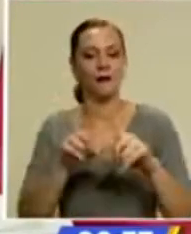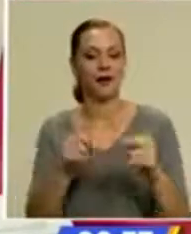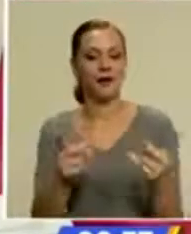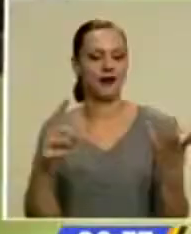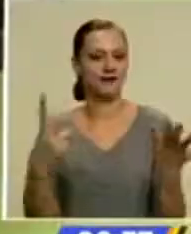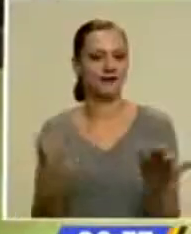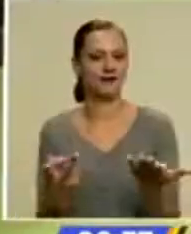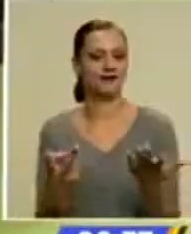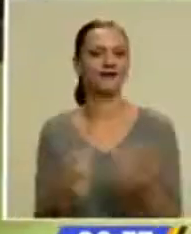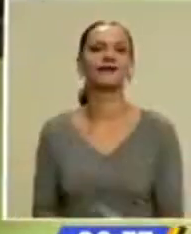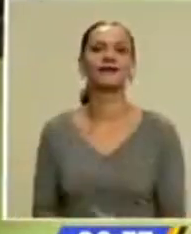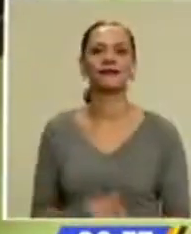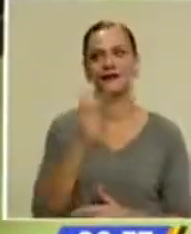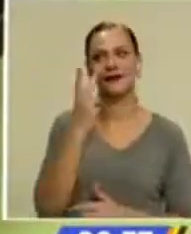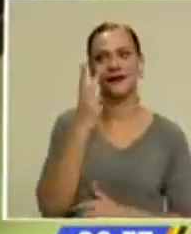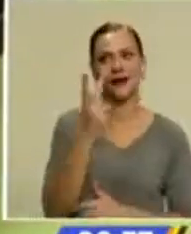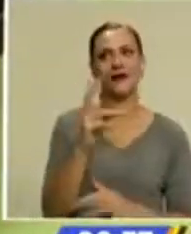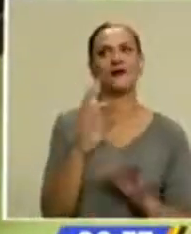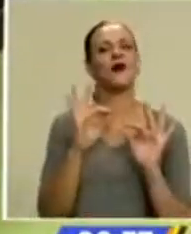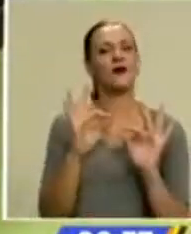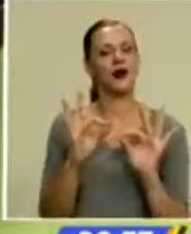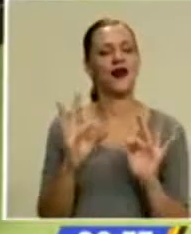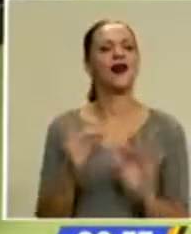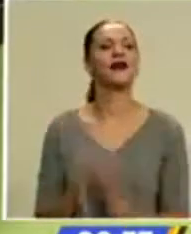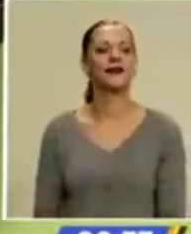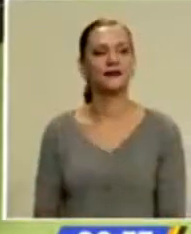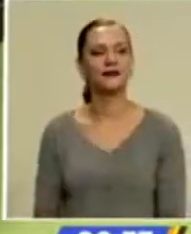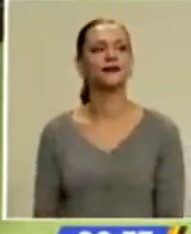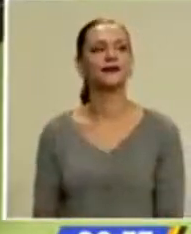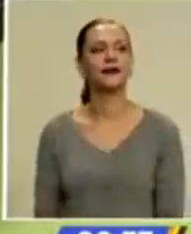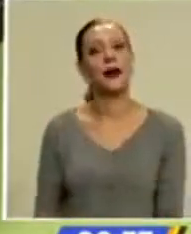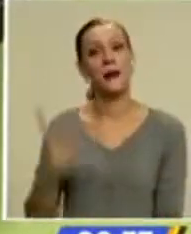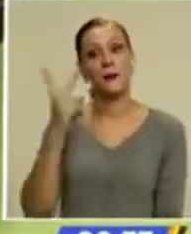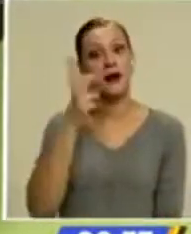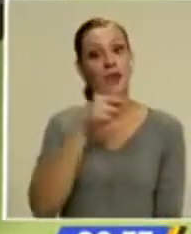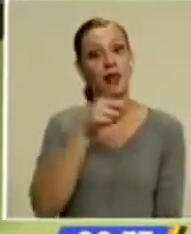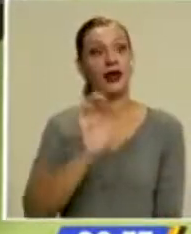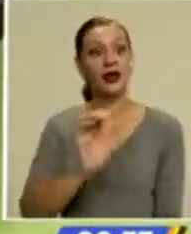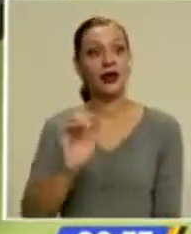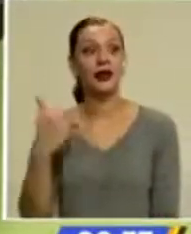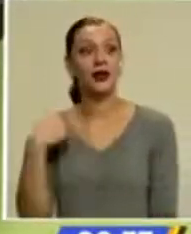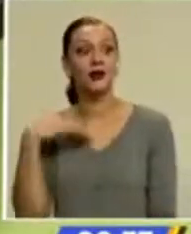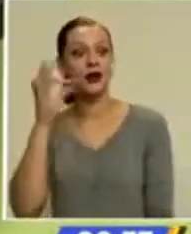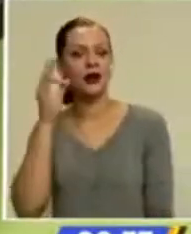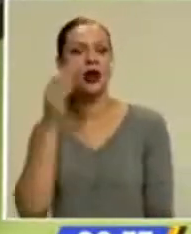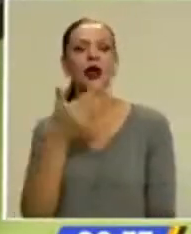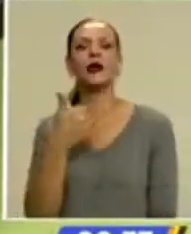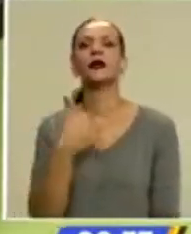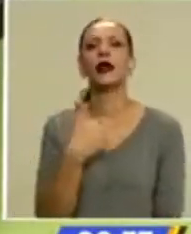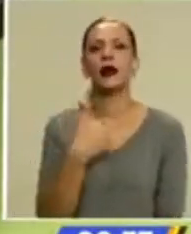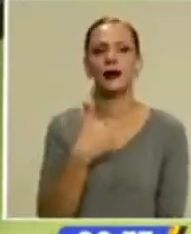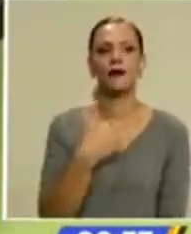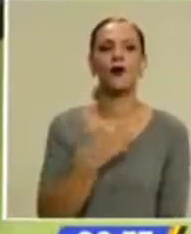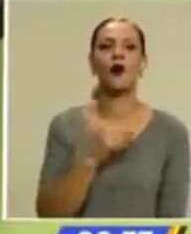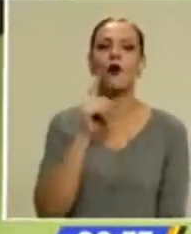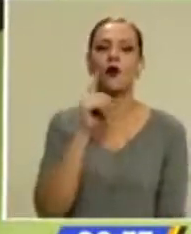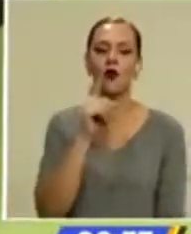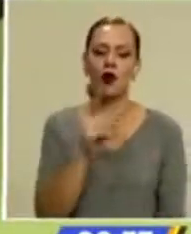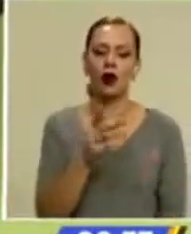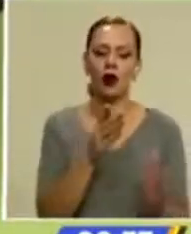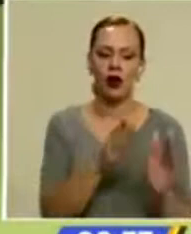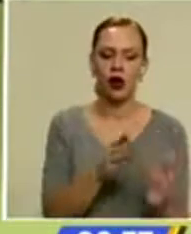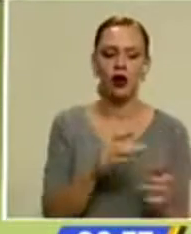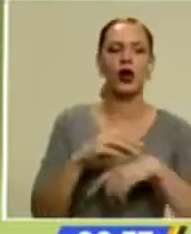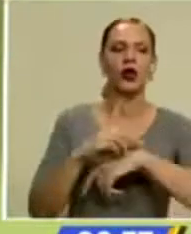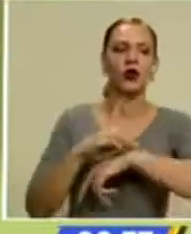silueta. Muy bien, muy bien. Exactamente. Ve, niños y niñas, entonces ahí tenemos unas que son una